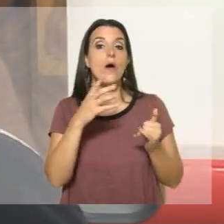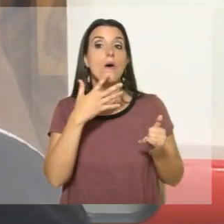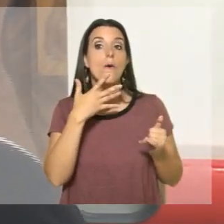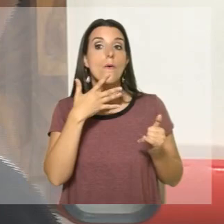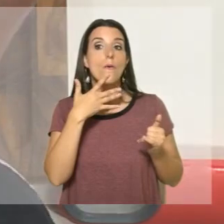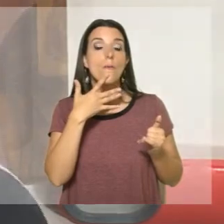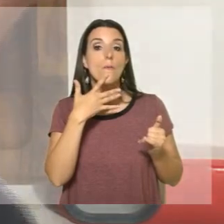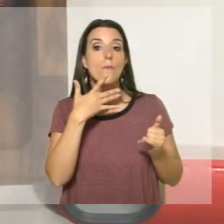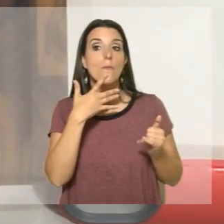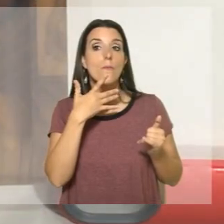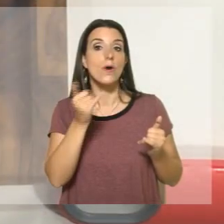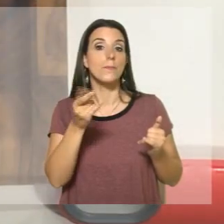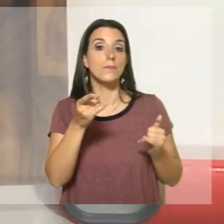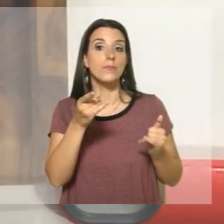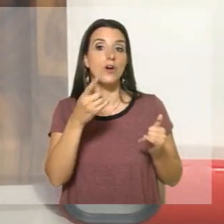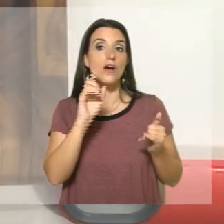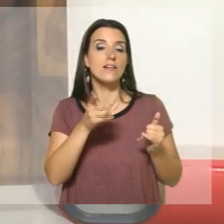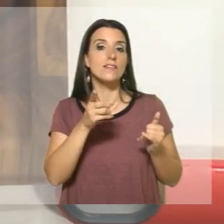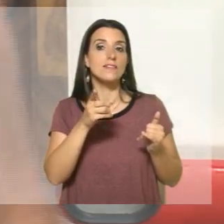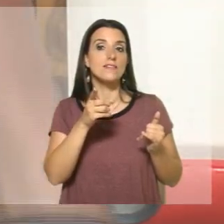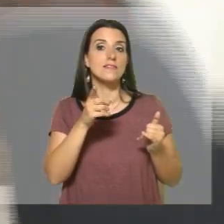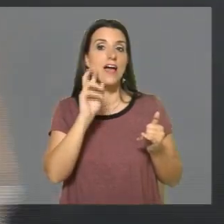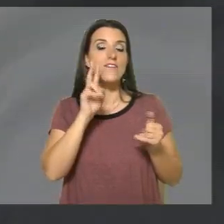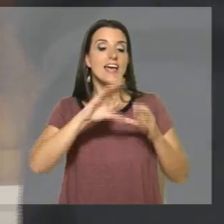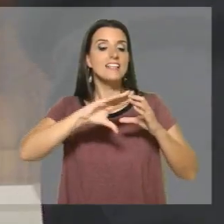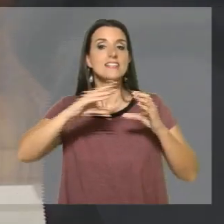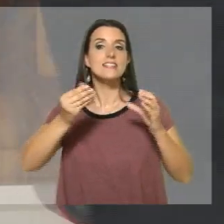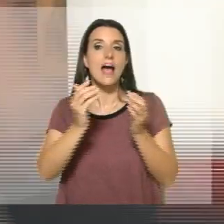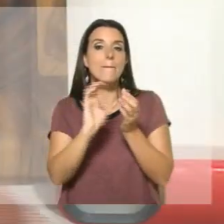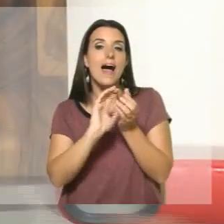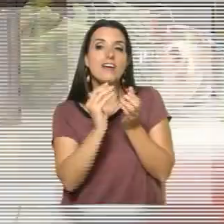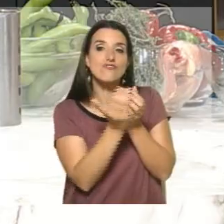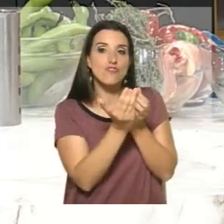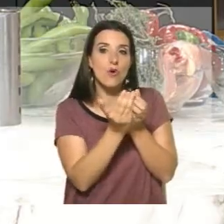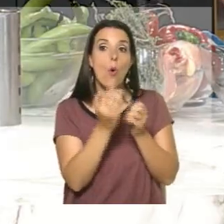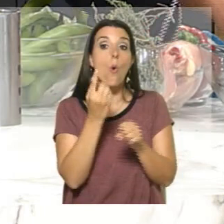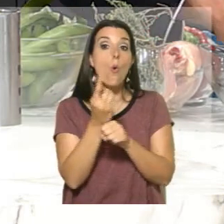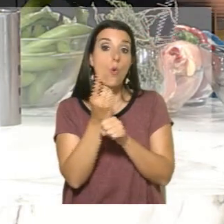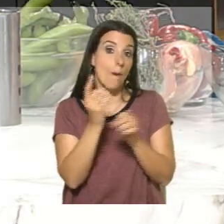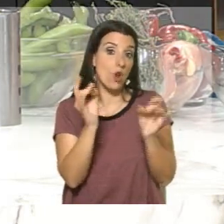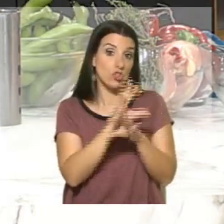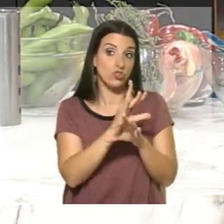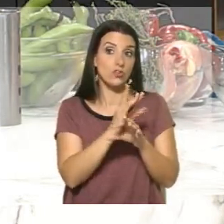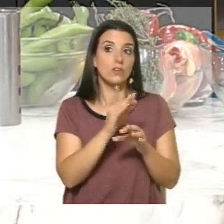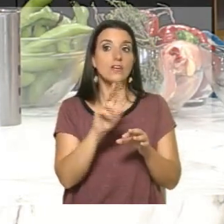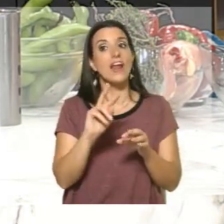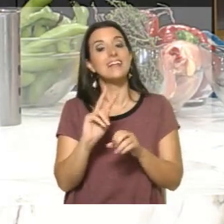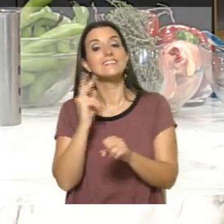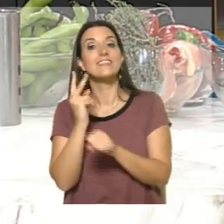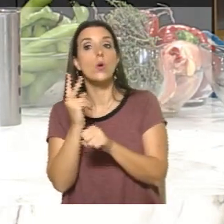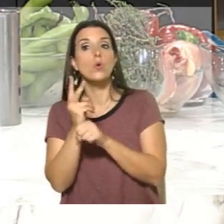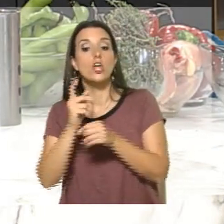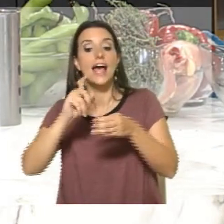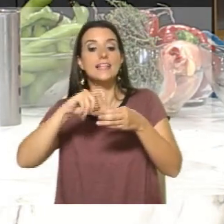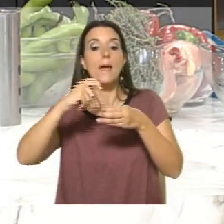Lo tenés que hacer ahí, bajito, y la huecas ahí. ¿Ah? Que te quede huequito, vas a la asadera. Uno, dos. Y de esta semilla te